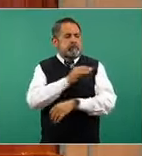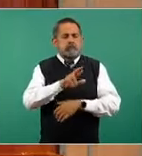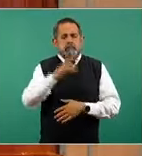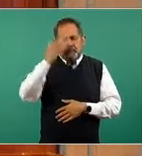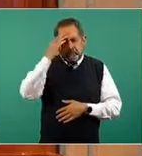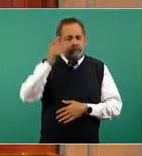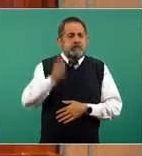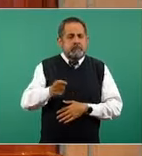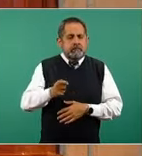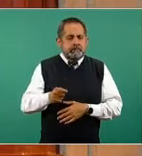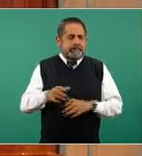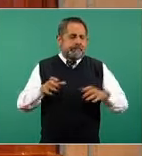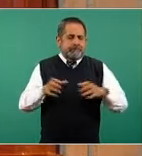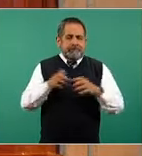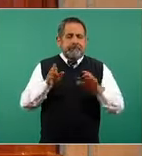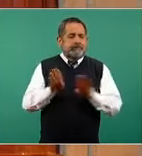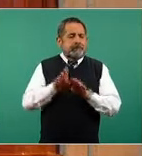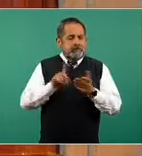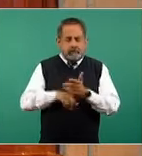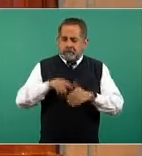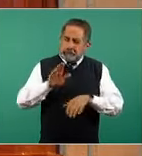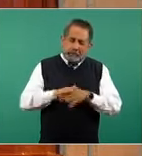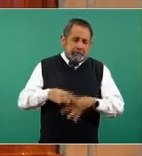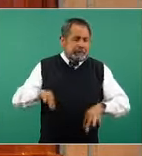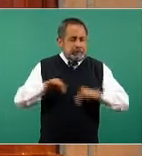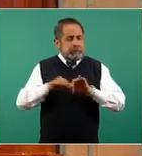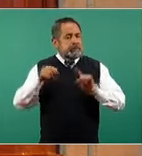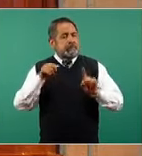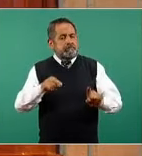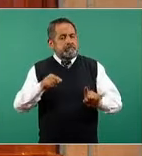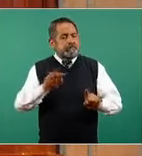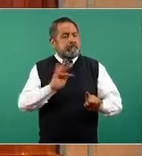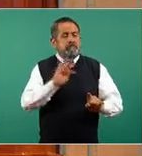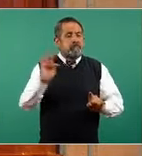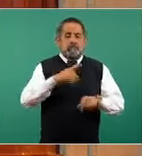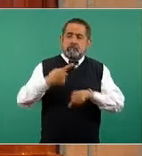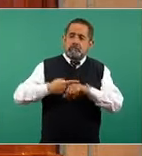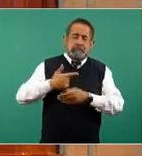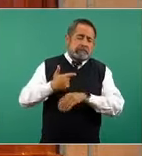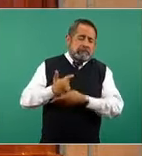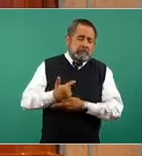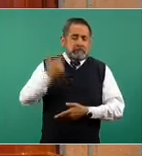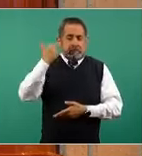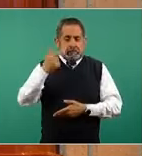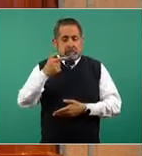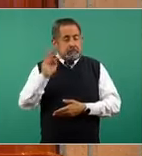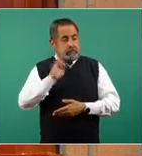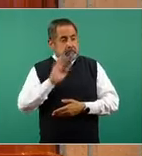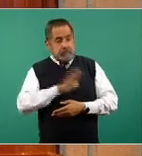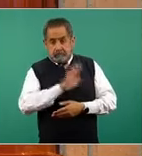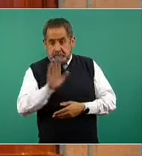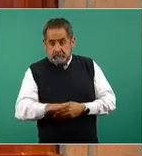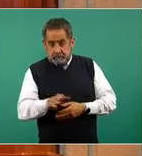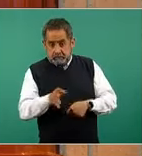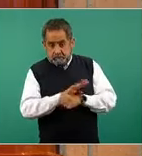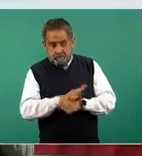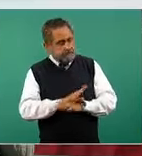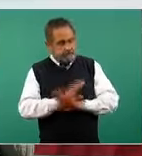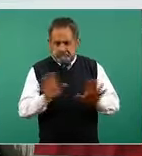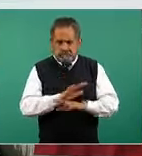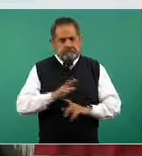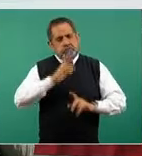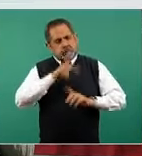que es el grupo con el mayor riesgo de enfermar gravemente y fallecer a consecuencia de la COVID-19. Es el